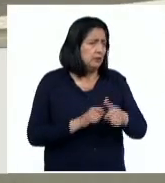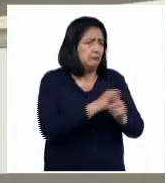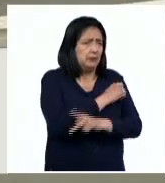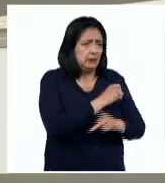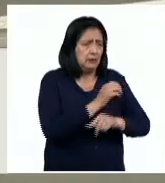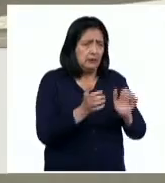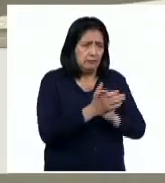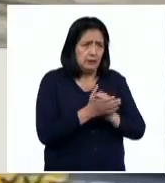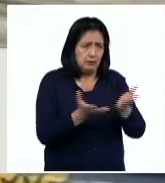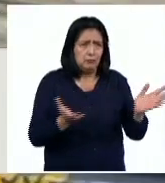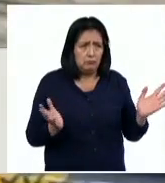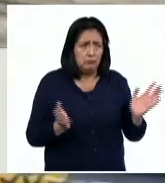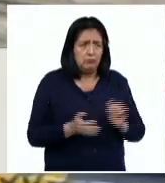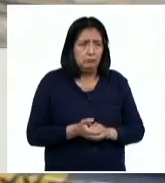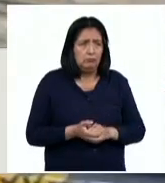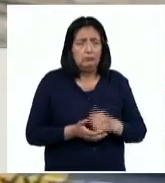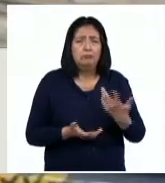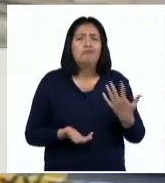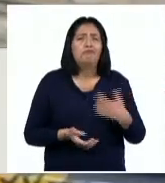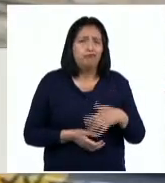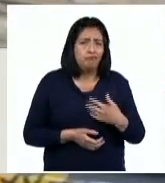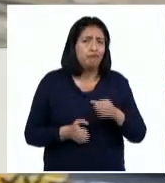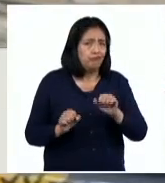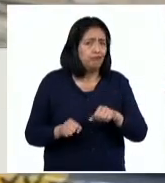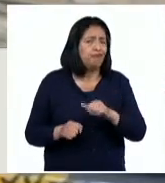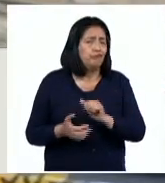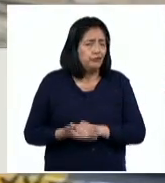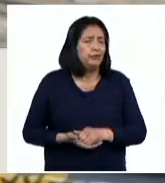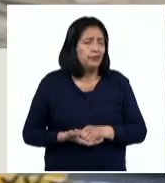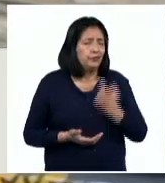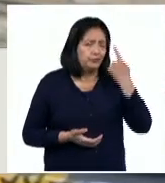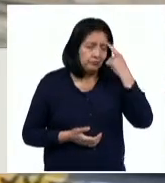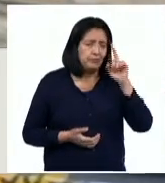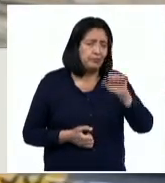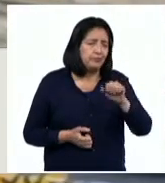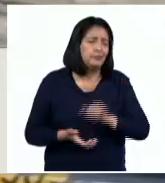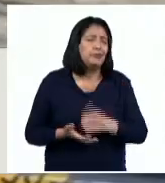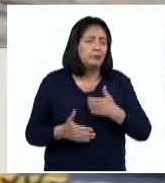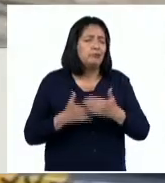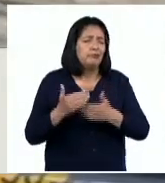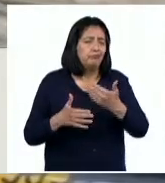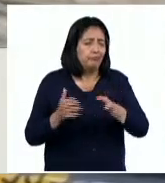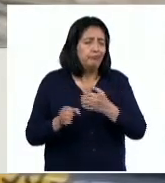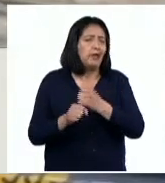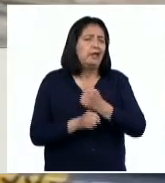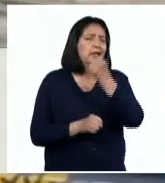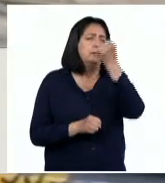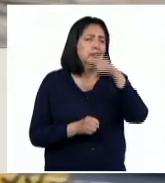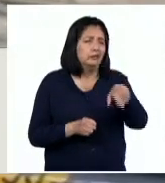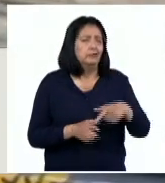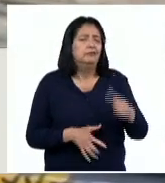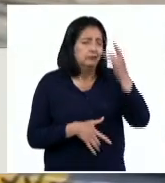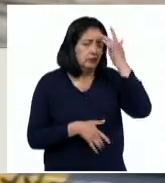amigos. No tenemos la menor duda que vamos a salir airosos de este proceso frente a la